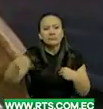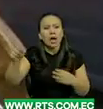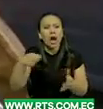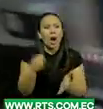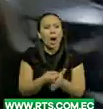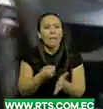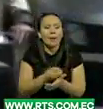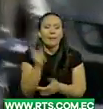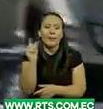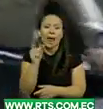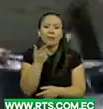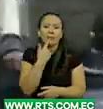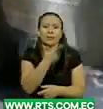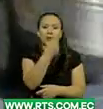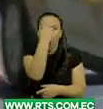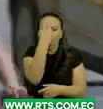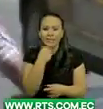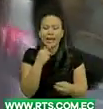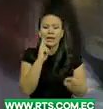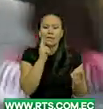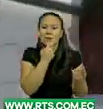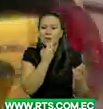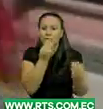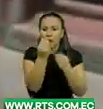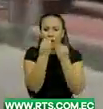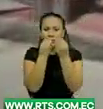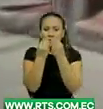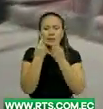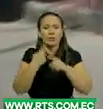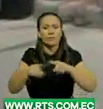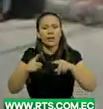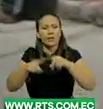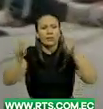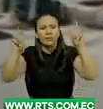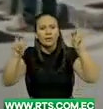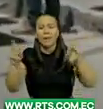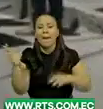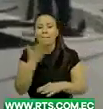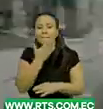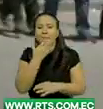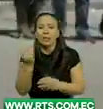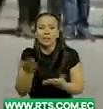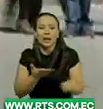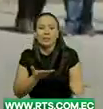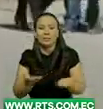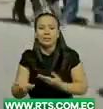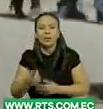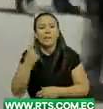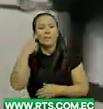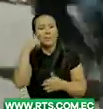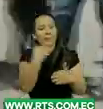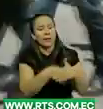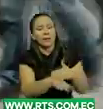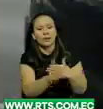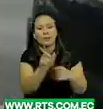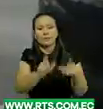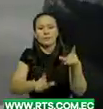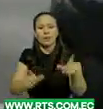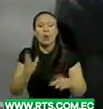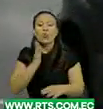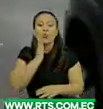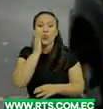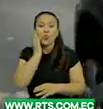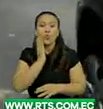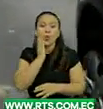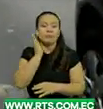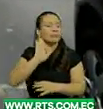factible comprar allá. Hoteles, restaurantes y centros comerciales en la ciudad de Ipiales ponen sus mejores ofertas para poder recibir a los turistas. Sin embargo, Tulcán